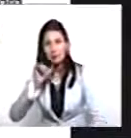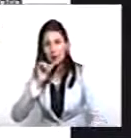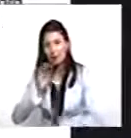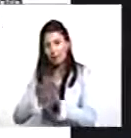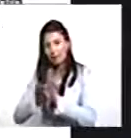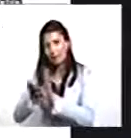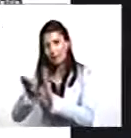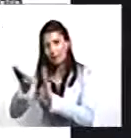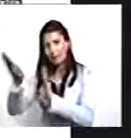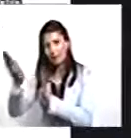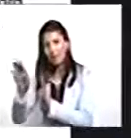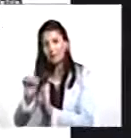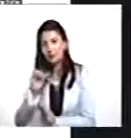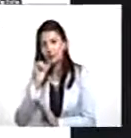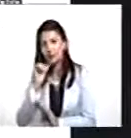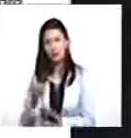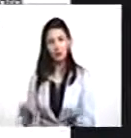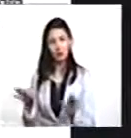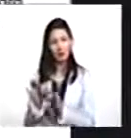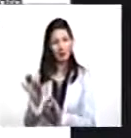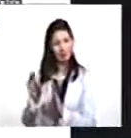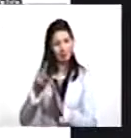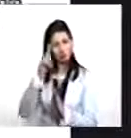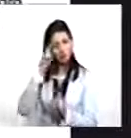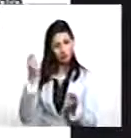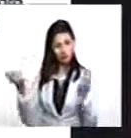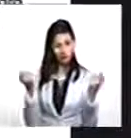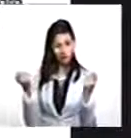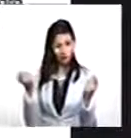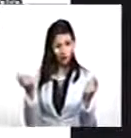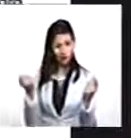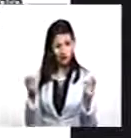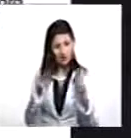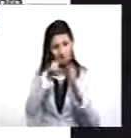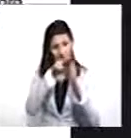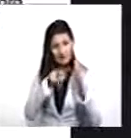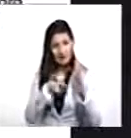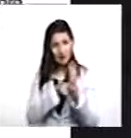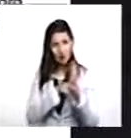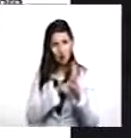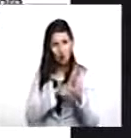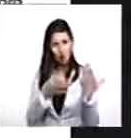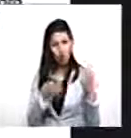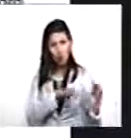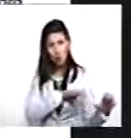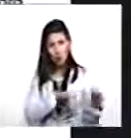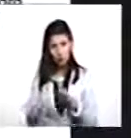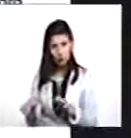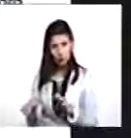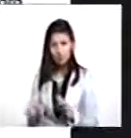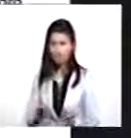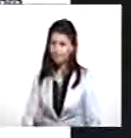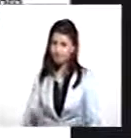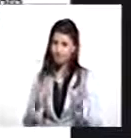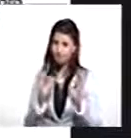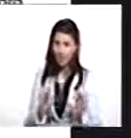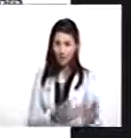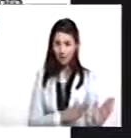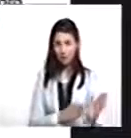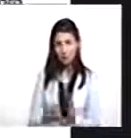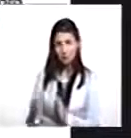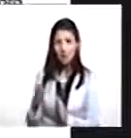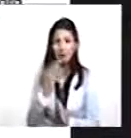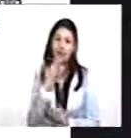¿Qué podíamos hacer? Reglamentar un procedimiento expedito que garantice el debido proceso en el caso de que